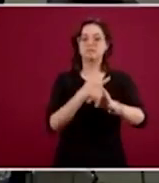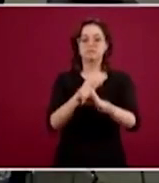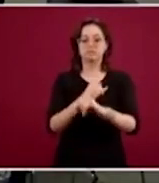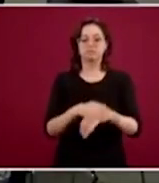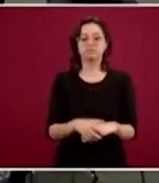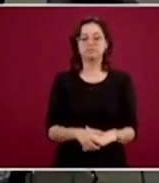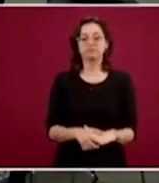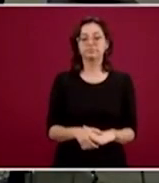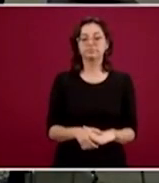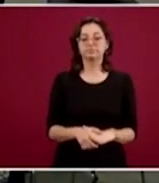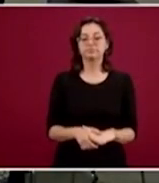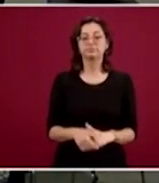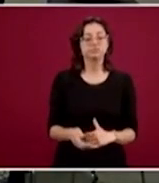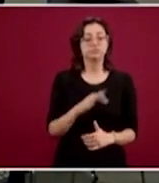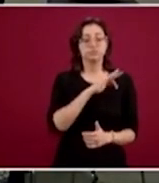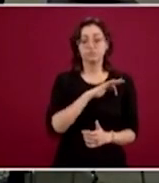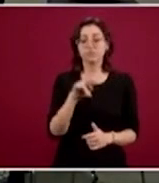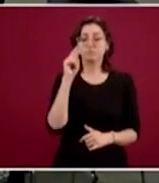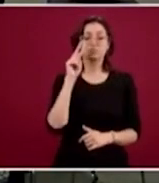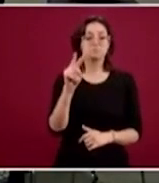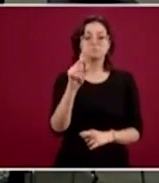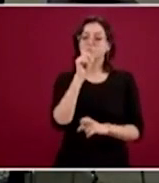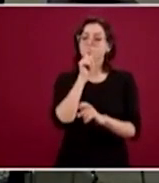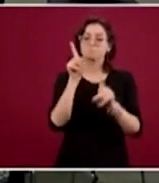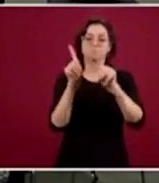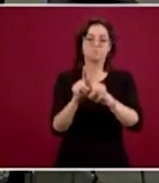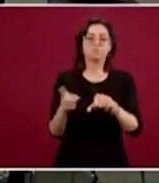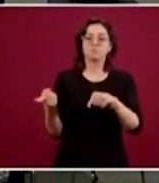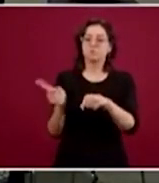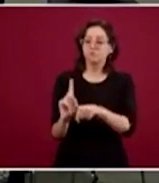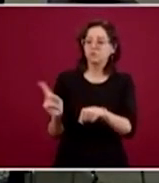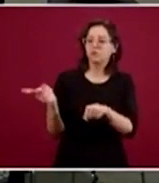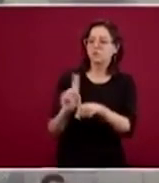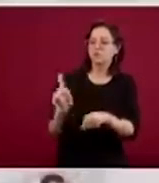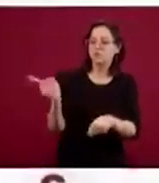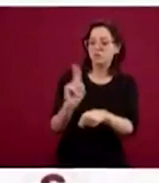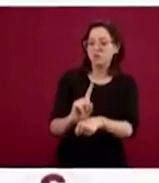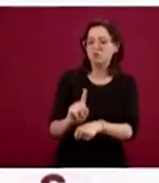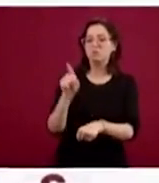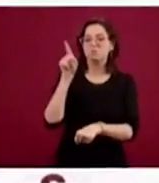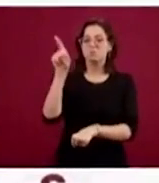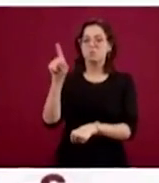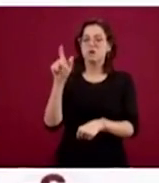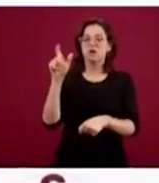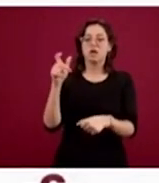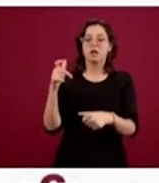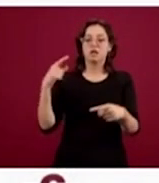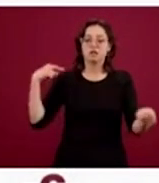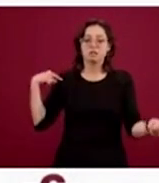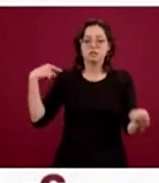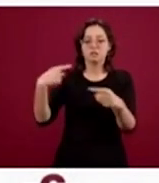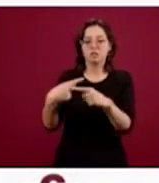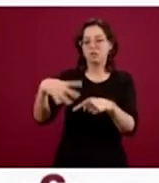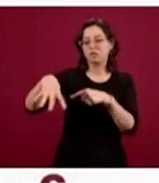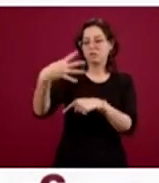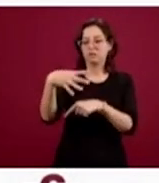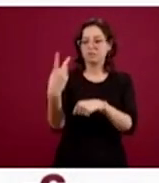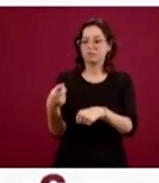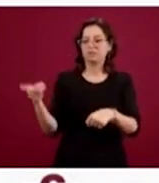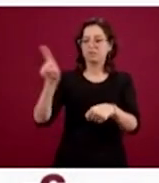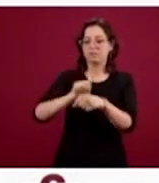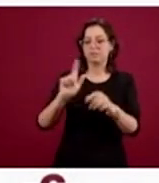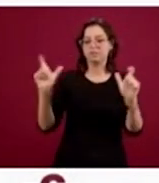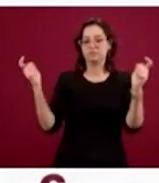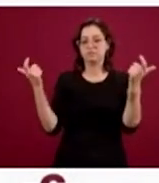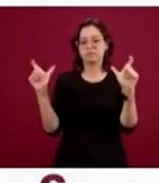si pueden ustedes notar continuamos con ese descenso que día con día hemos estado viendo ya de los casos en los últimos 14 días el